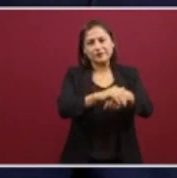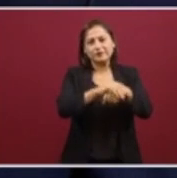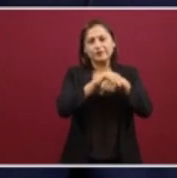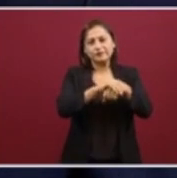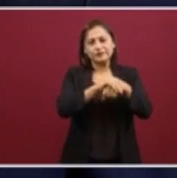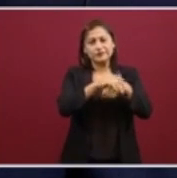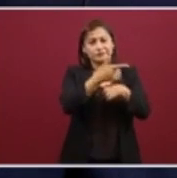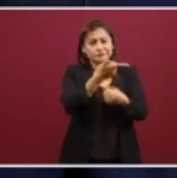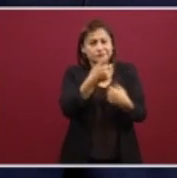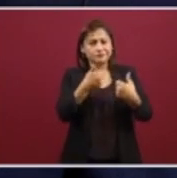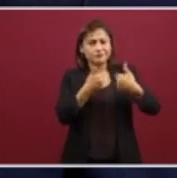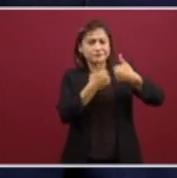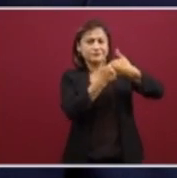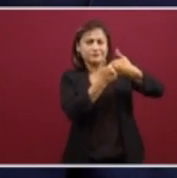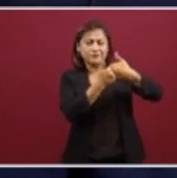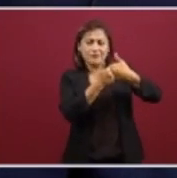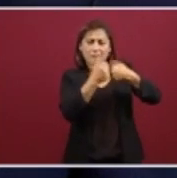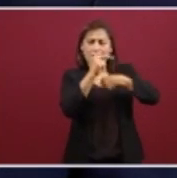vecinos